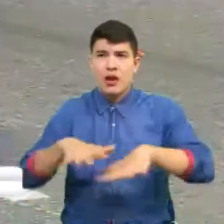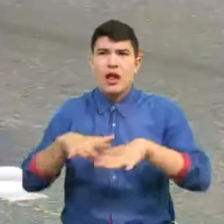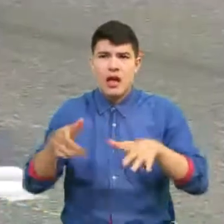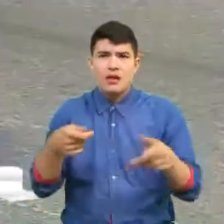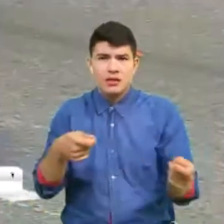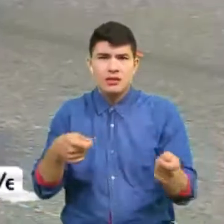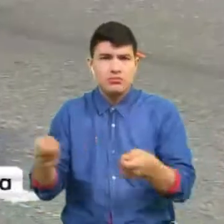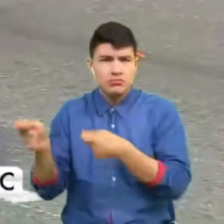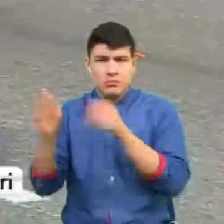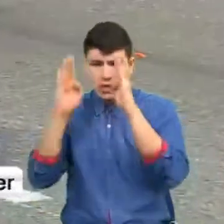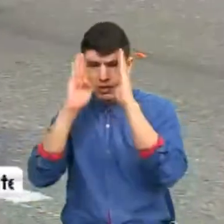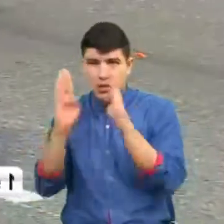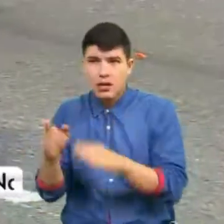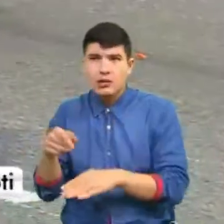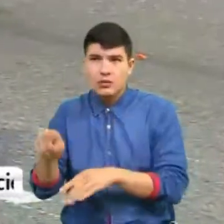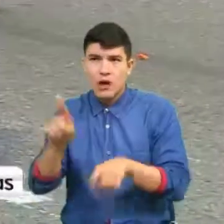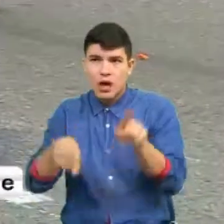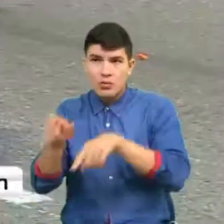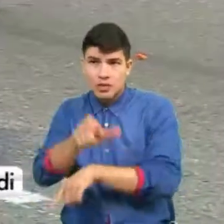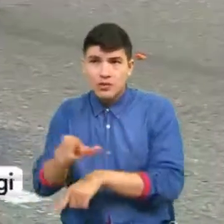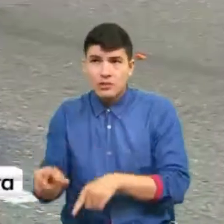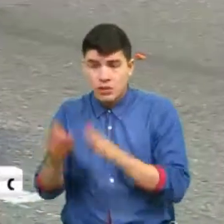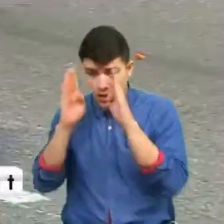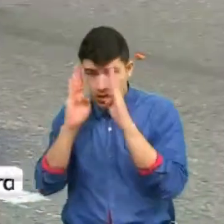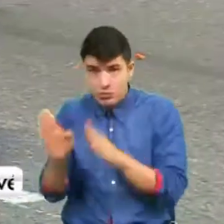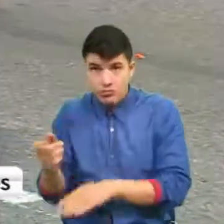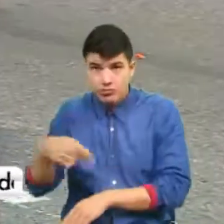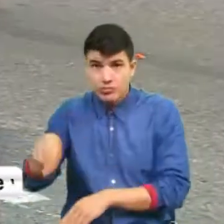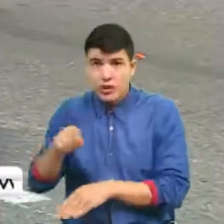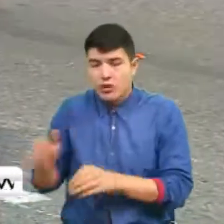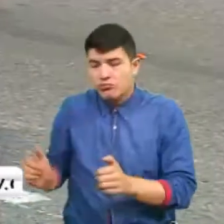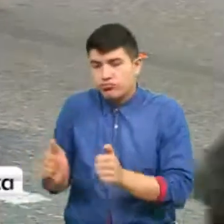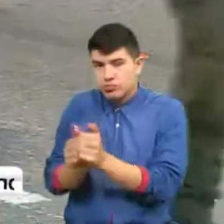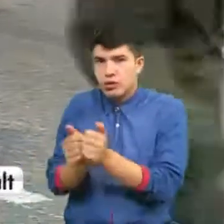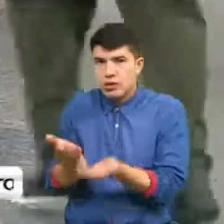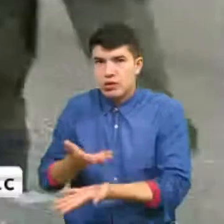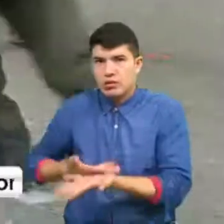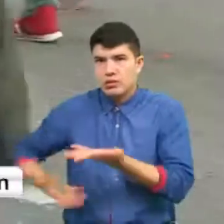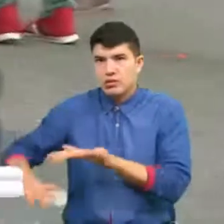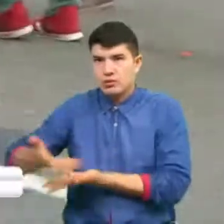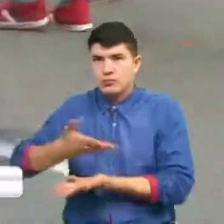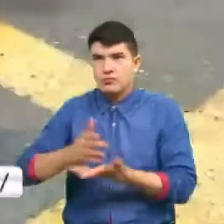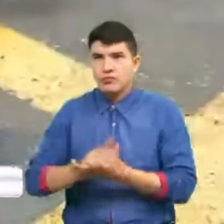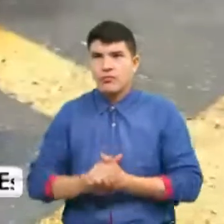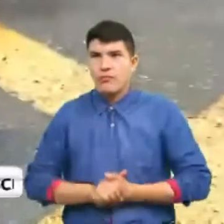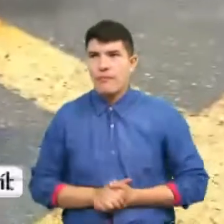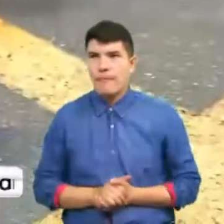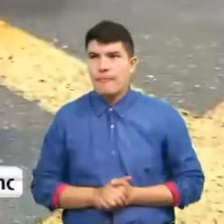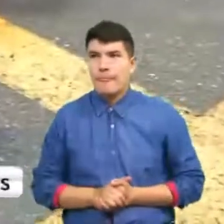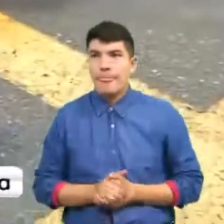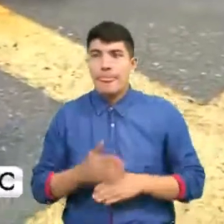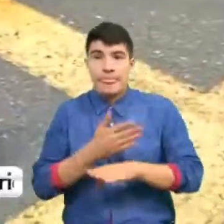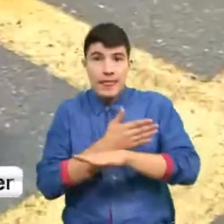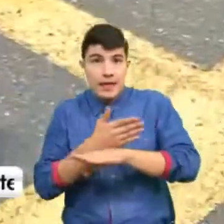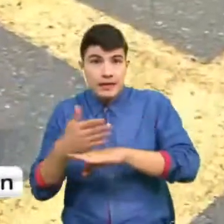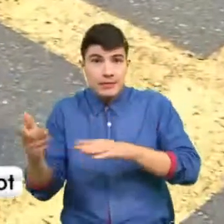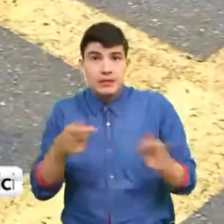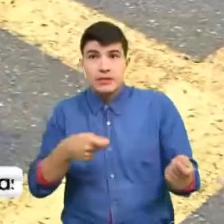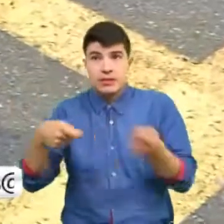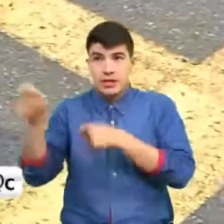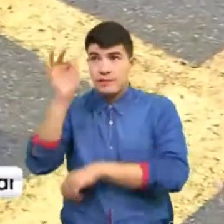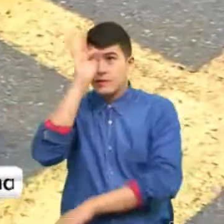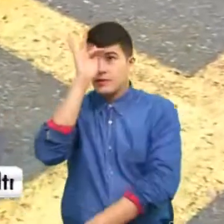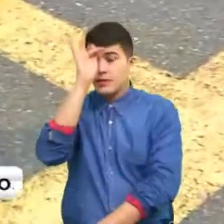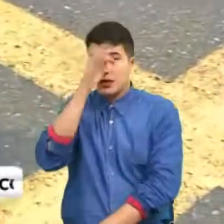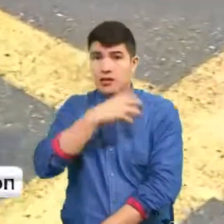fueron atendidos por algunos manifestantes y autoridades que se encontraban en el sector de la ciudad. Luego fueron remitidos al